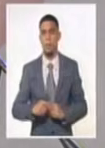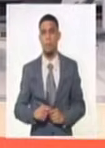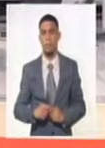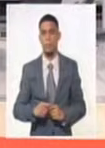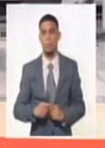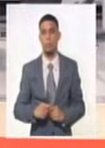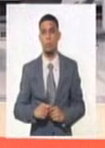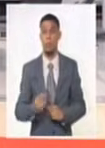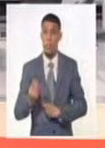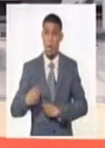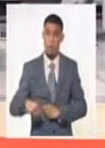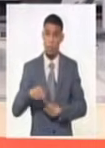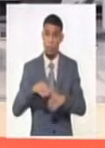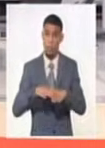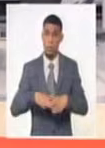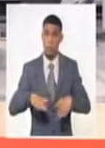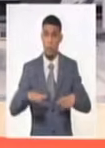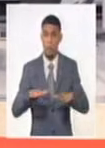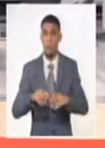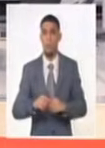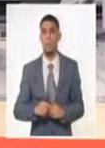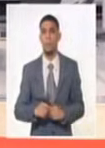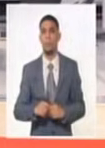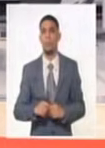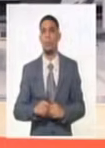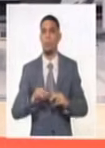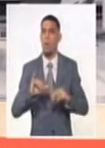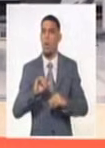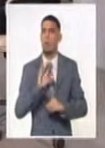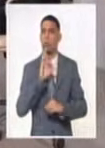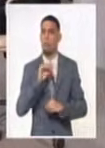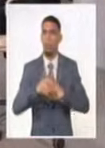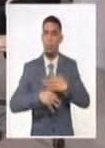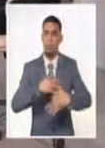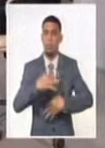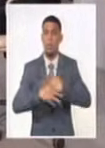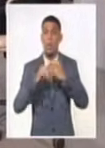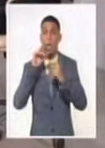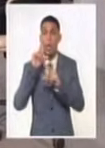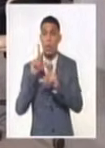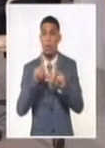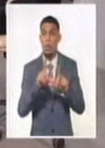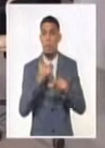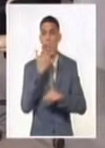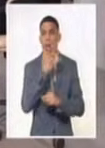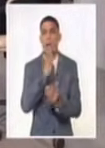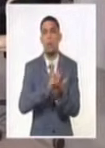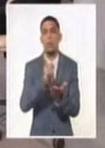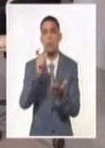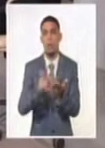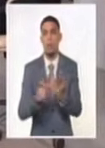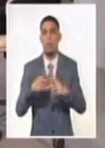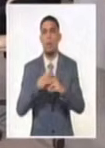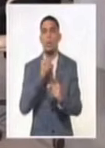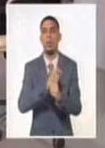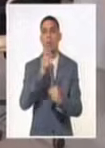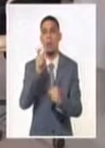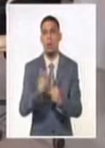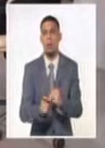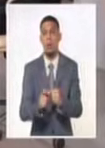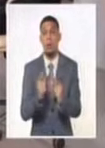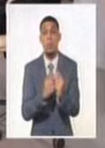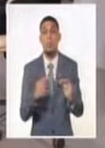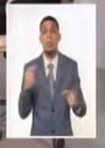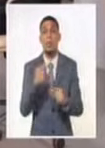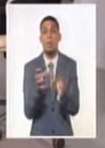aprovecho esta oportunidad que tú me das para reiterar el reconocimiento a nuestros estudiantes y trabajadores, en particular el claustro, que están